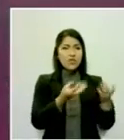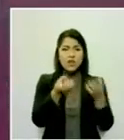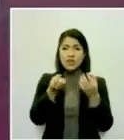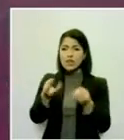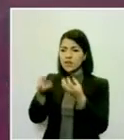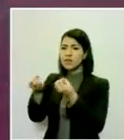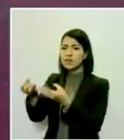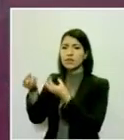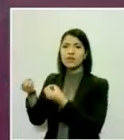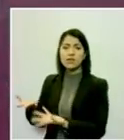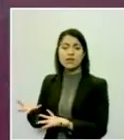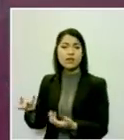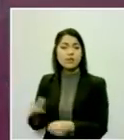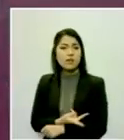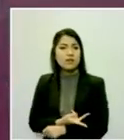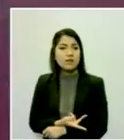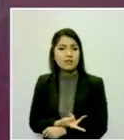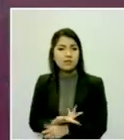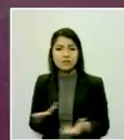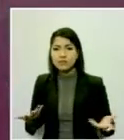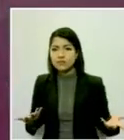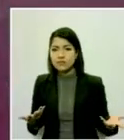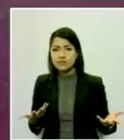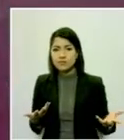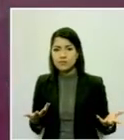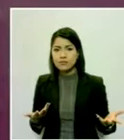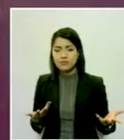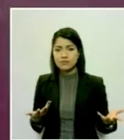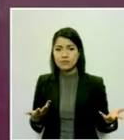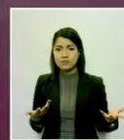prestaciones que, pues la verdad,